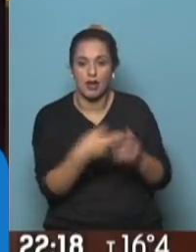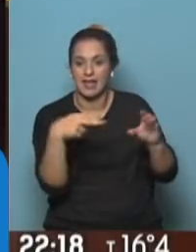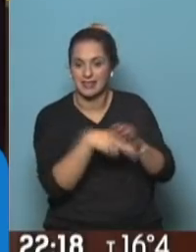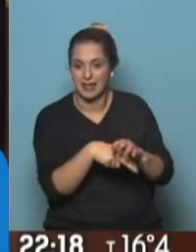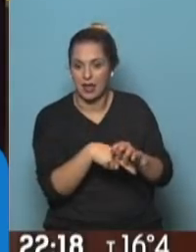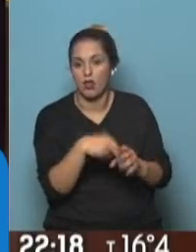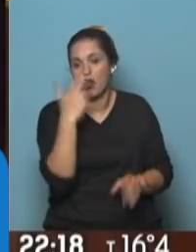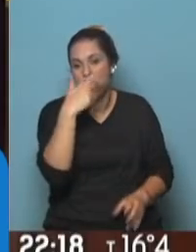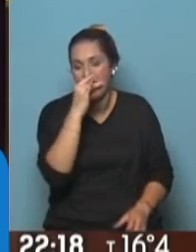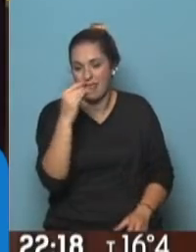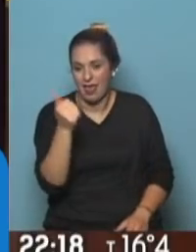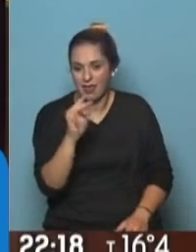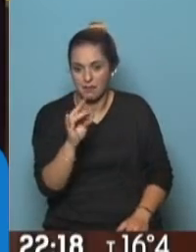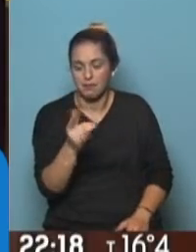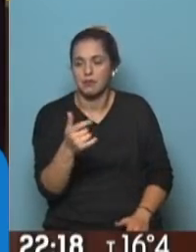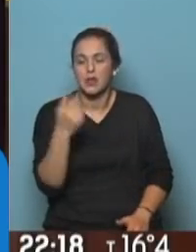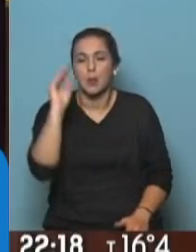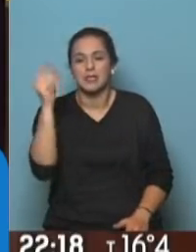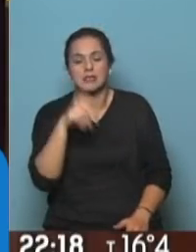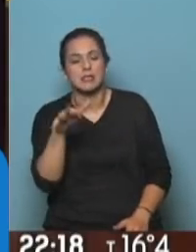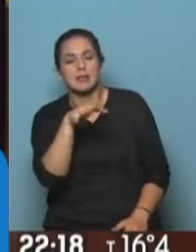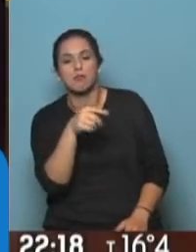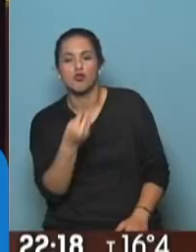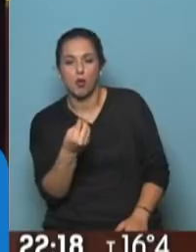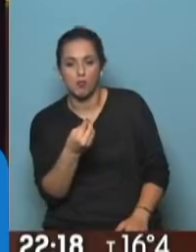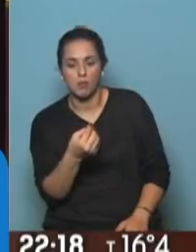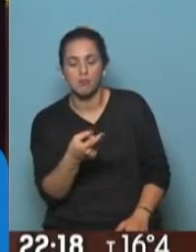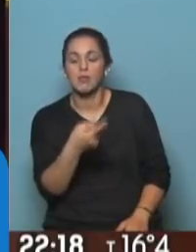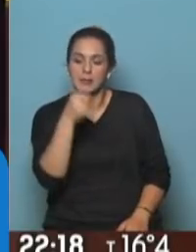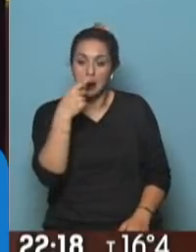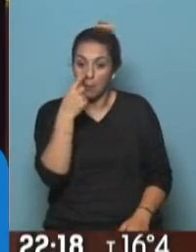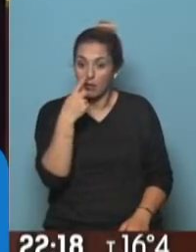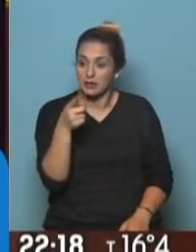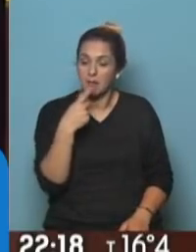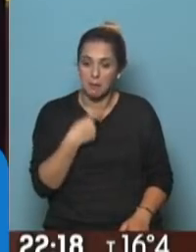decís es muy interesante porque de hecho hubo una conmoción. O sea, cuando